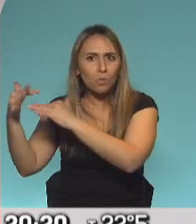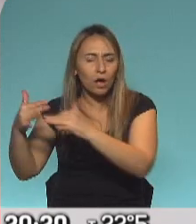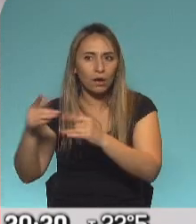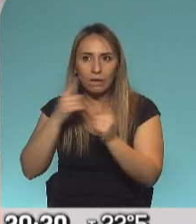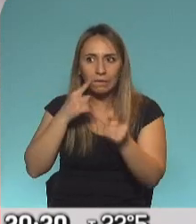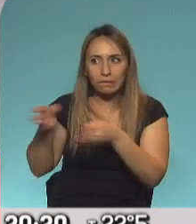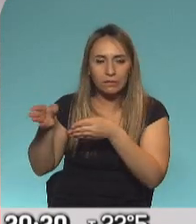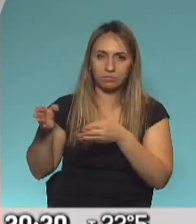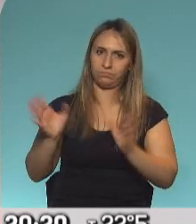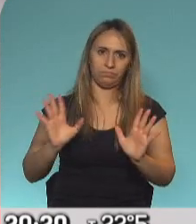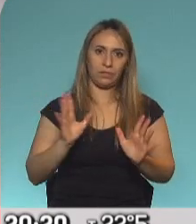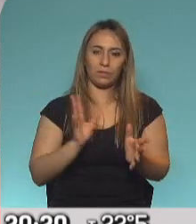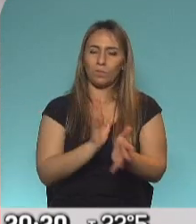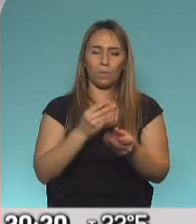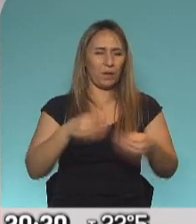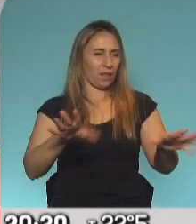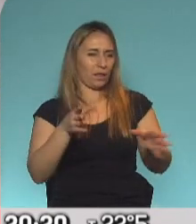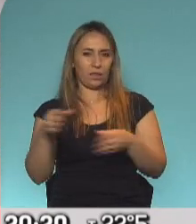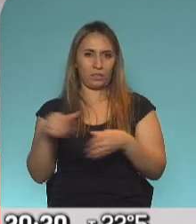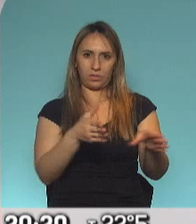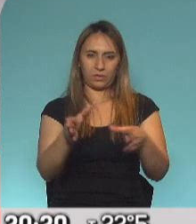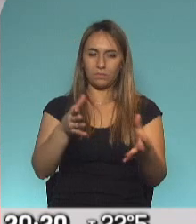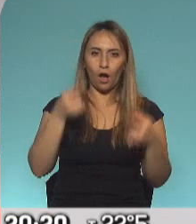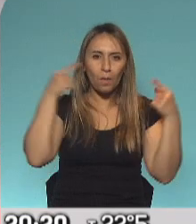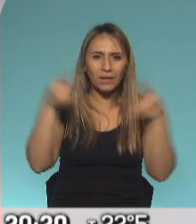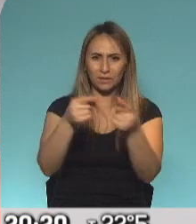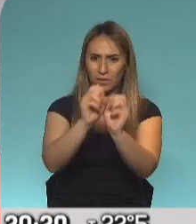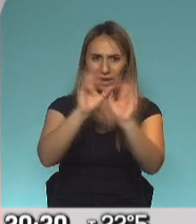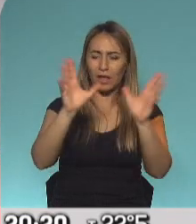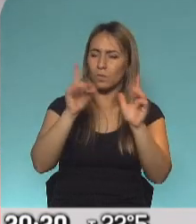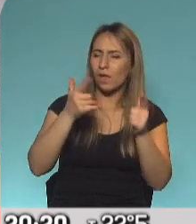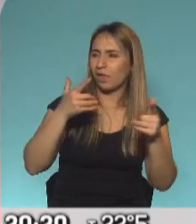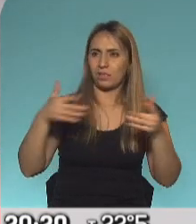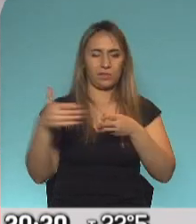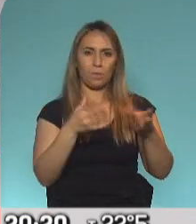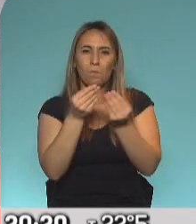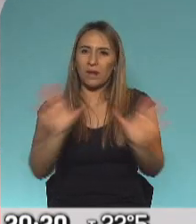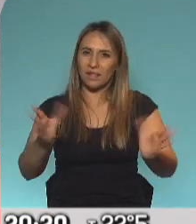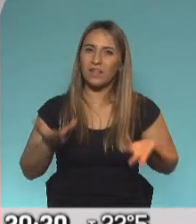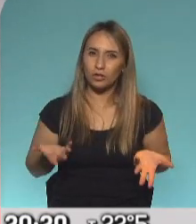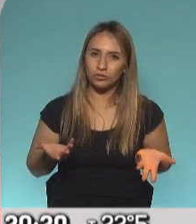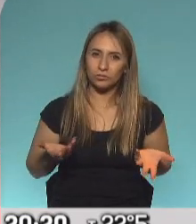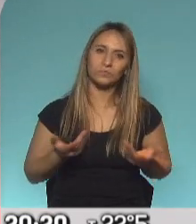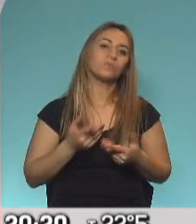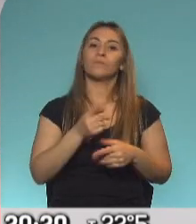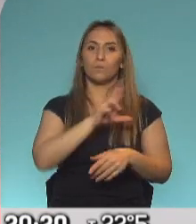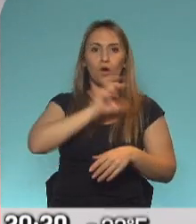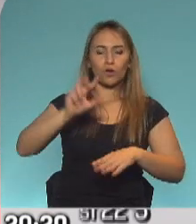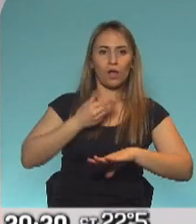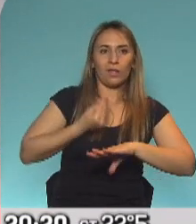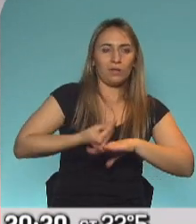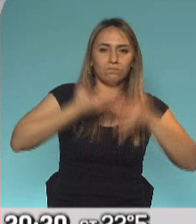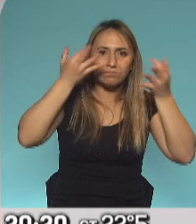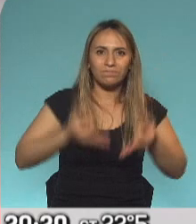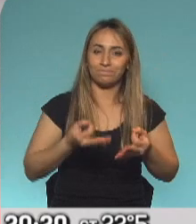muy desorientados, no estaríamos cumpliendo las funciones para las que fuimos encomendados, y mucho menos estaríamos traicionando hasta